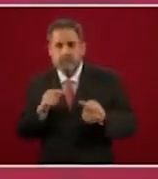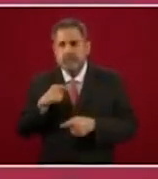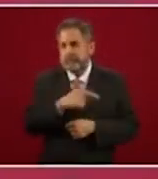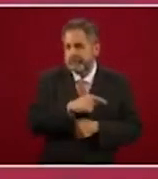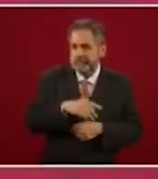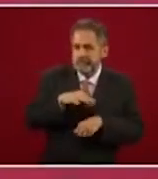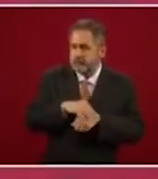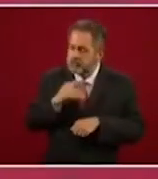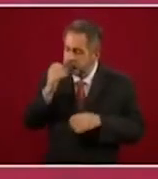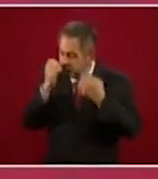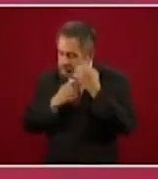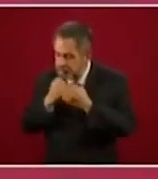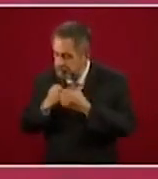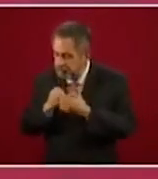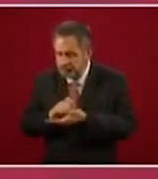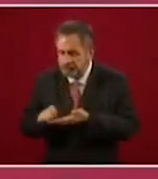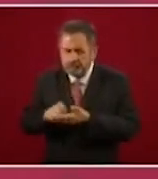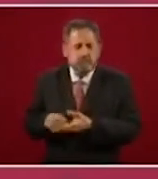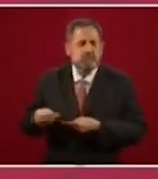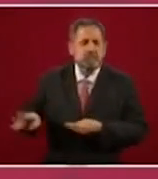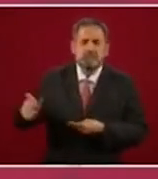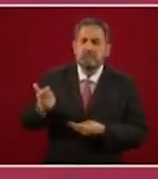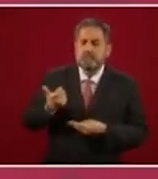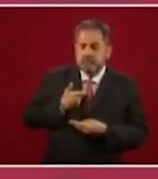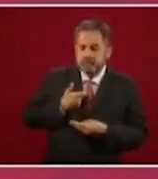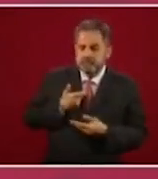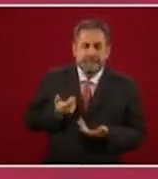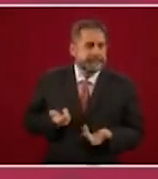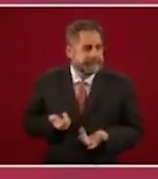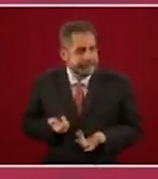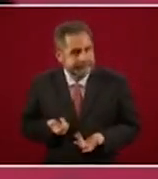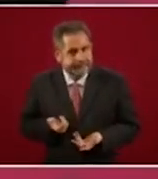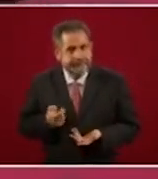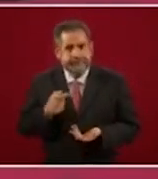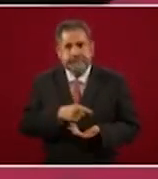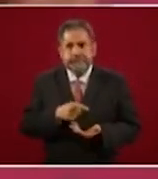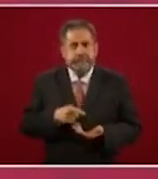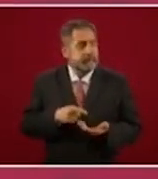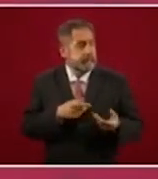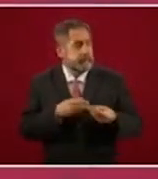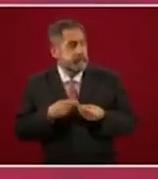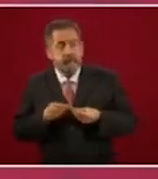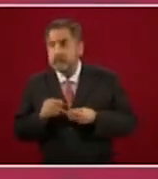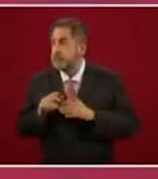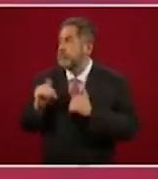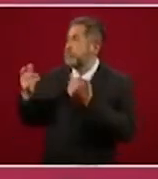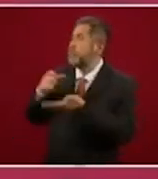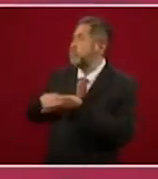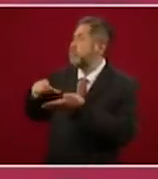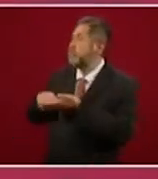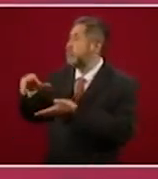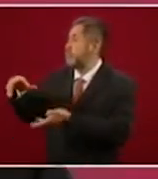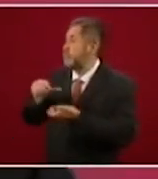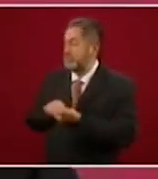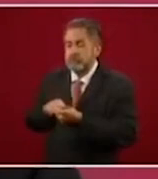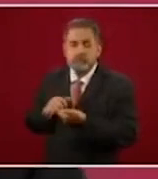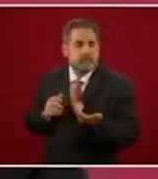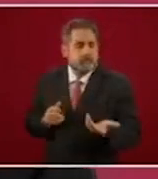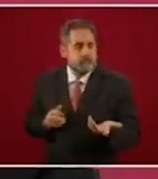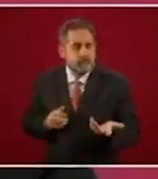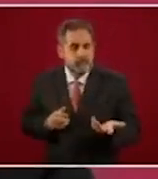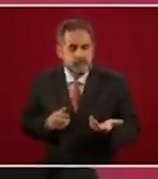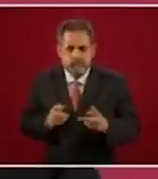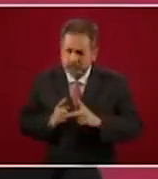que atiende a la consulta y prescribe el paciente compra del medicamento fuera o los insumos fuera